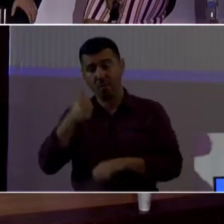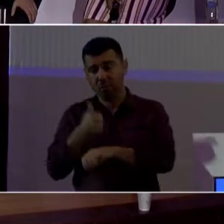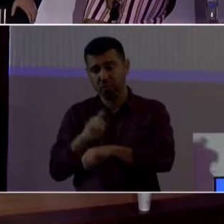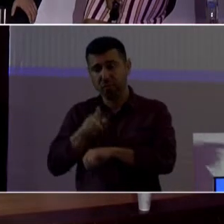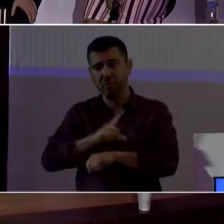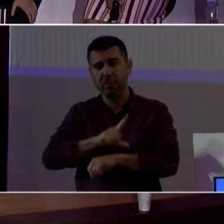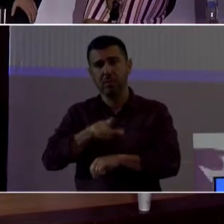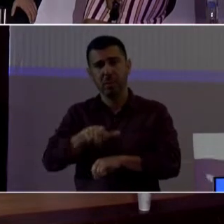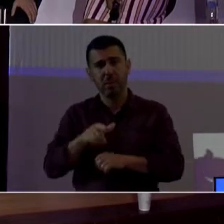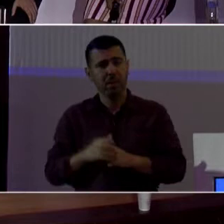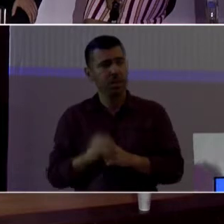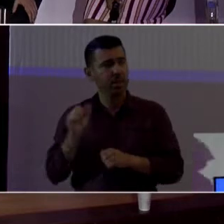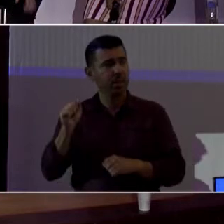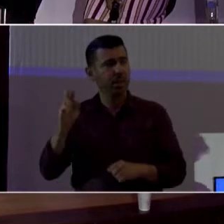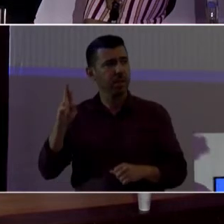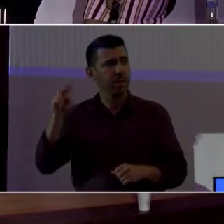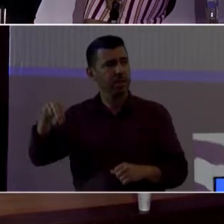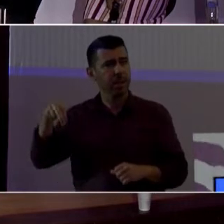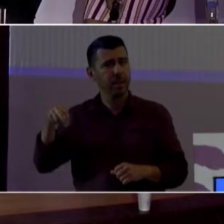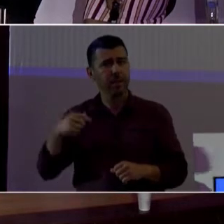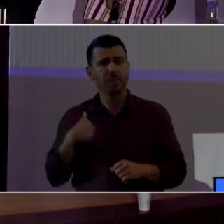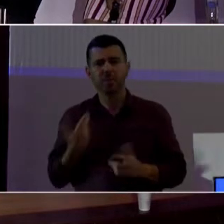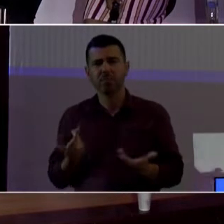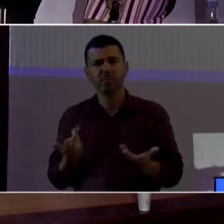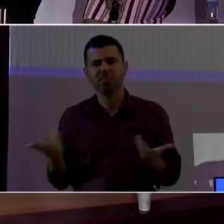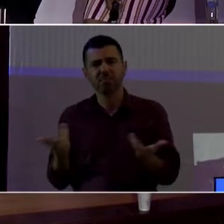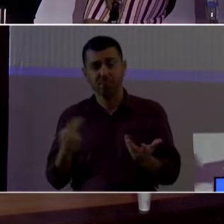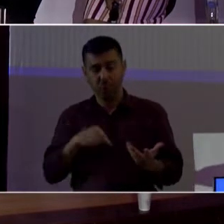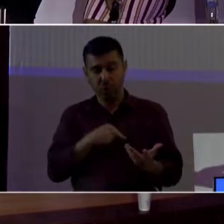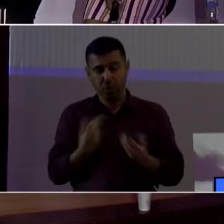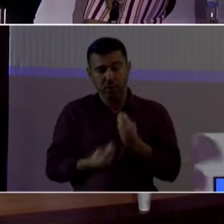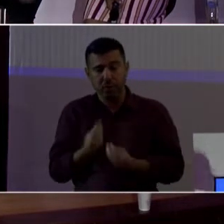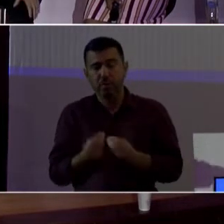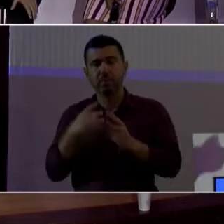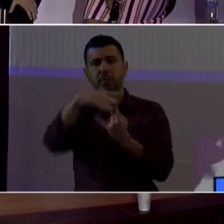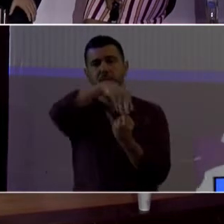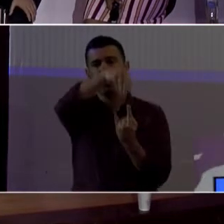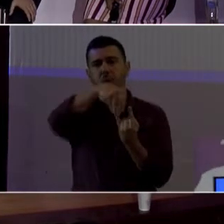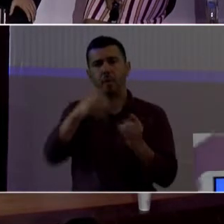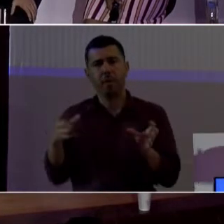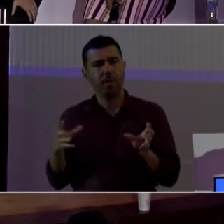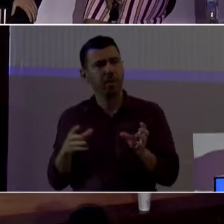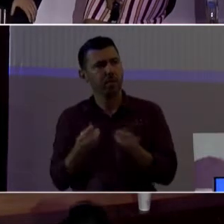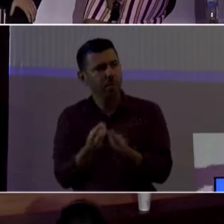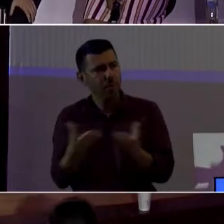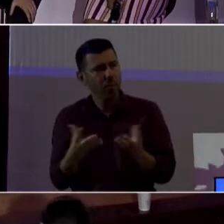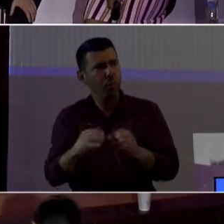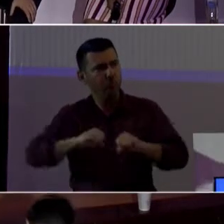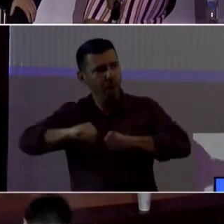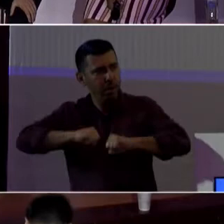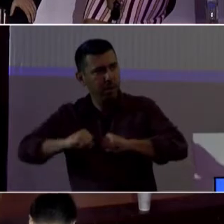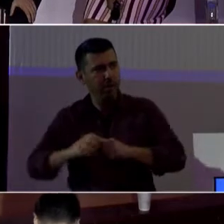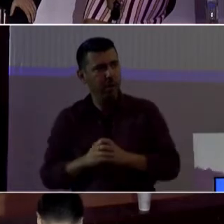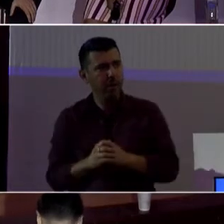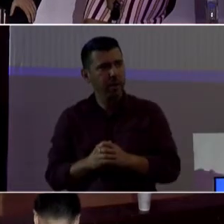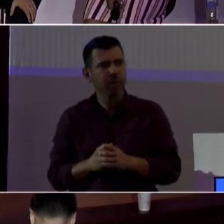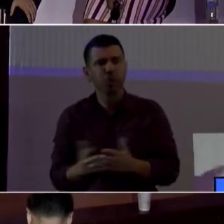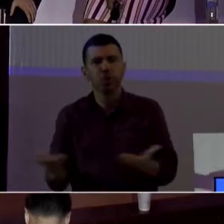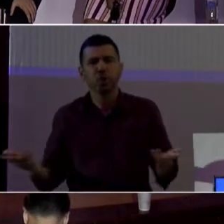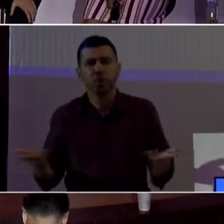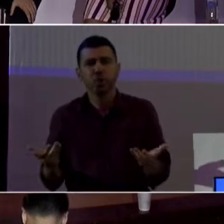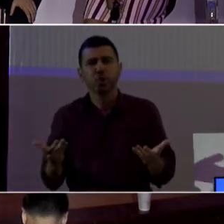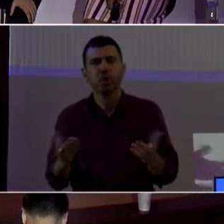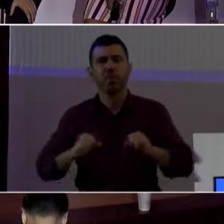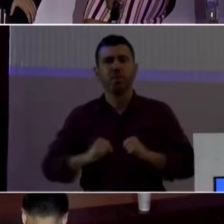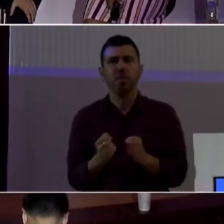Nosotros entonces somos una cooperativa multiactiva de producciones y comunicaciones que tiene su asiento en la ciudad de